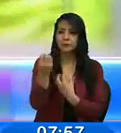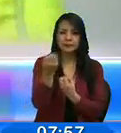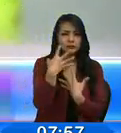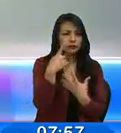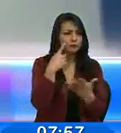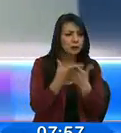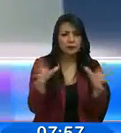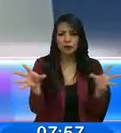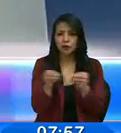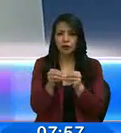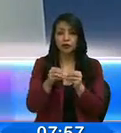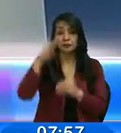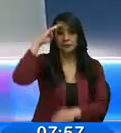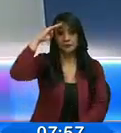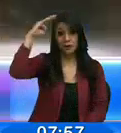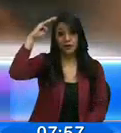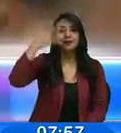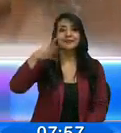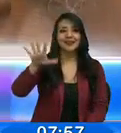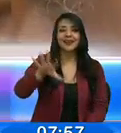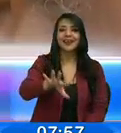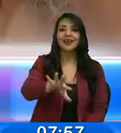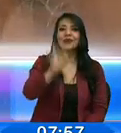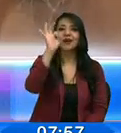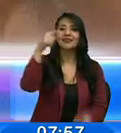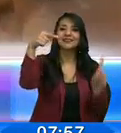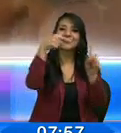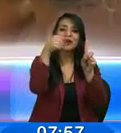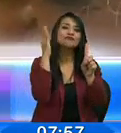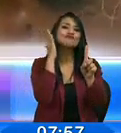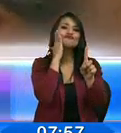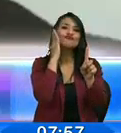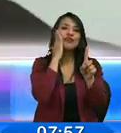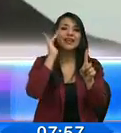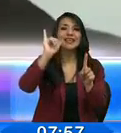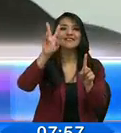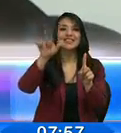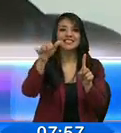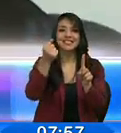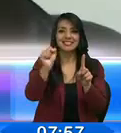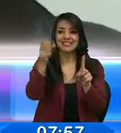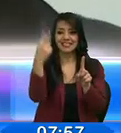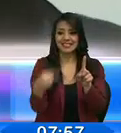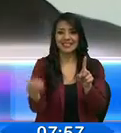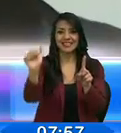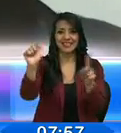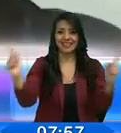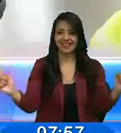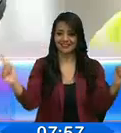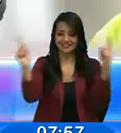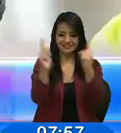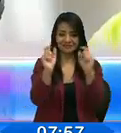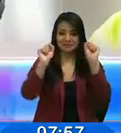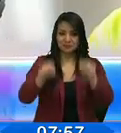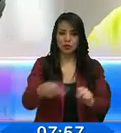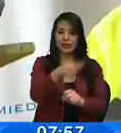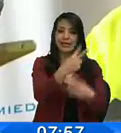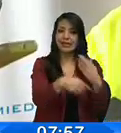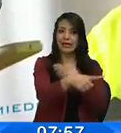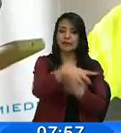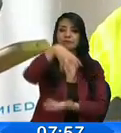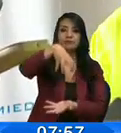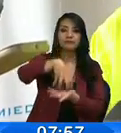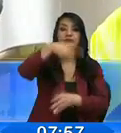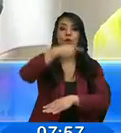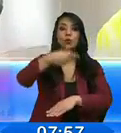información, agentes policiales lograron dar con el paradero de la señora Ibis y la hija con la que se pudo quedar. En la provincia del Guayas, en la ciudad